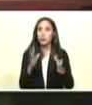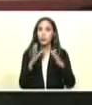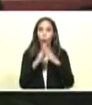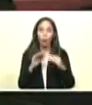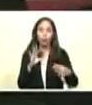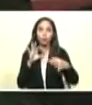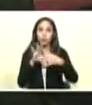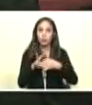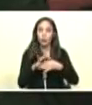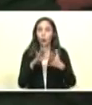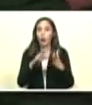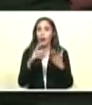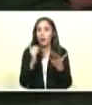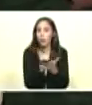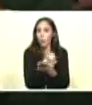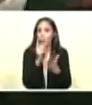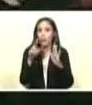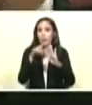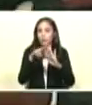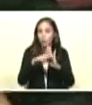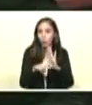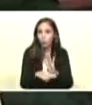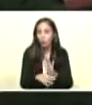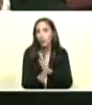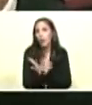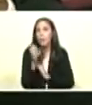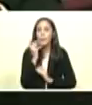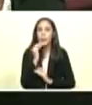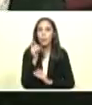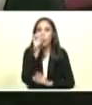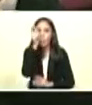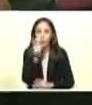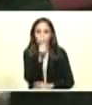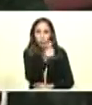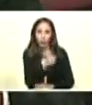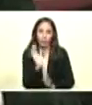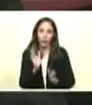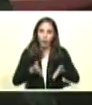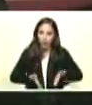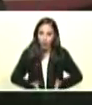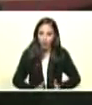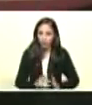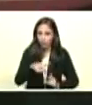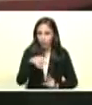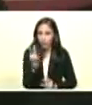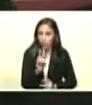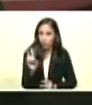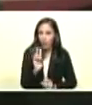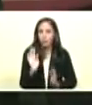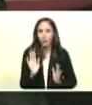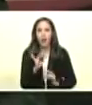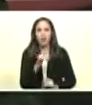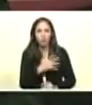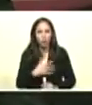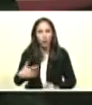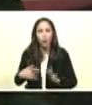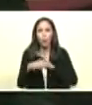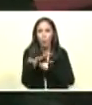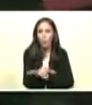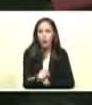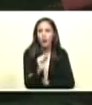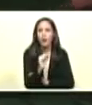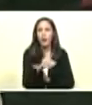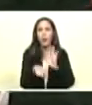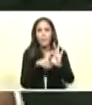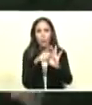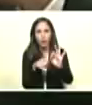estándares internacionales para aquellas personas venezolanas que tengan y sientan que pueden tener acceso a una licencia de